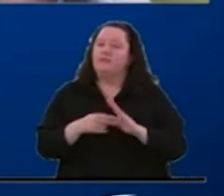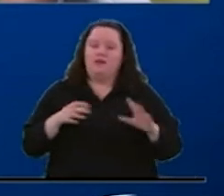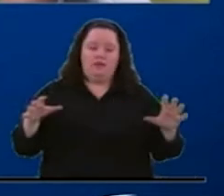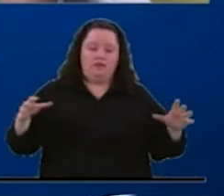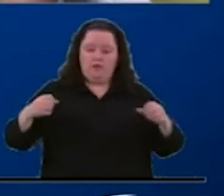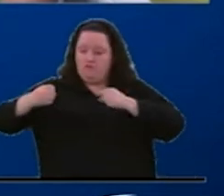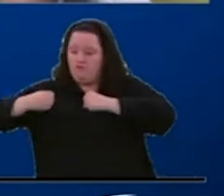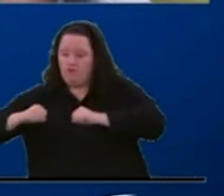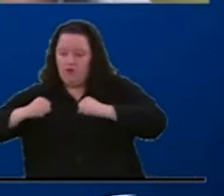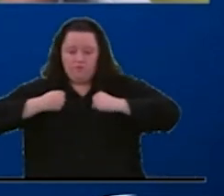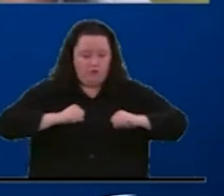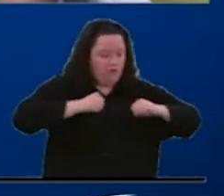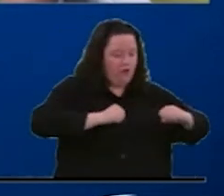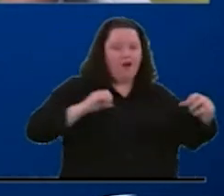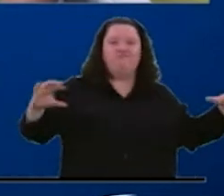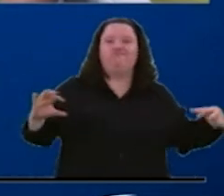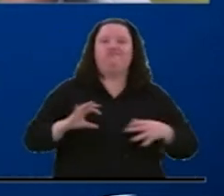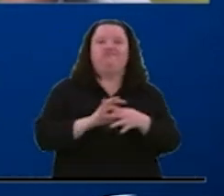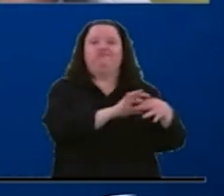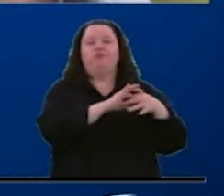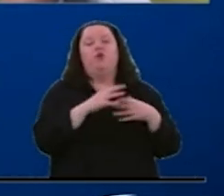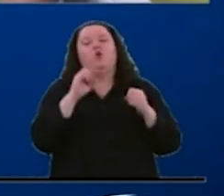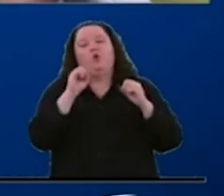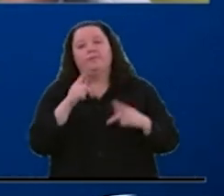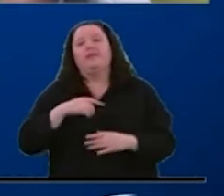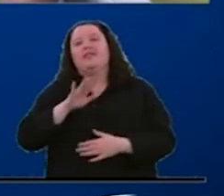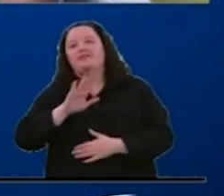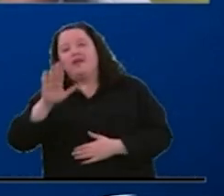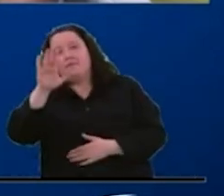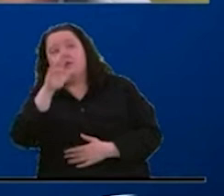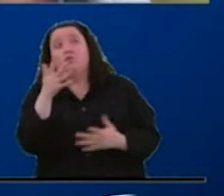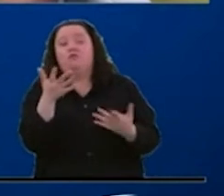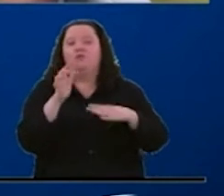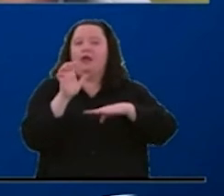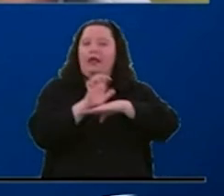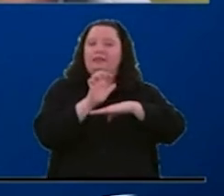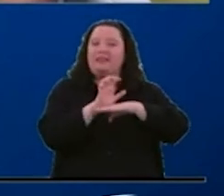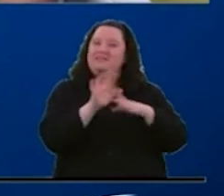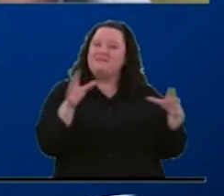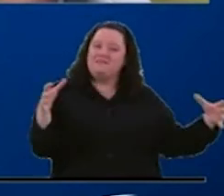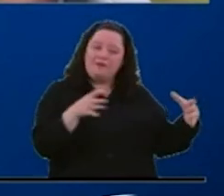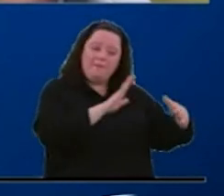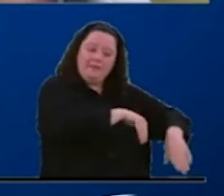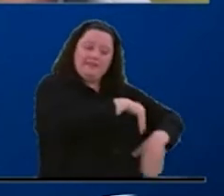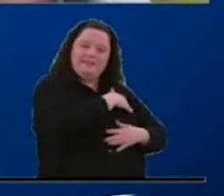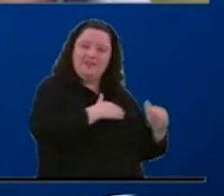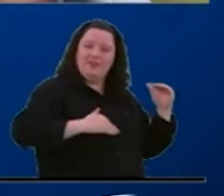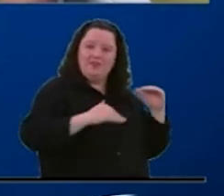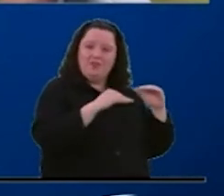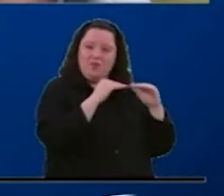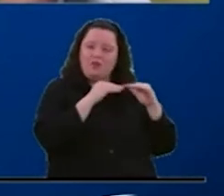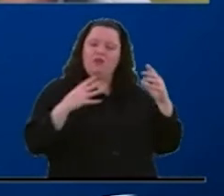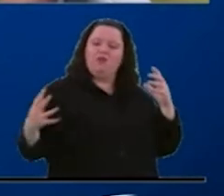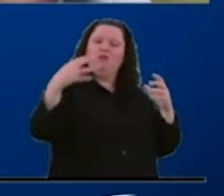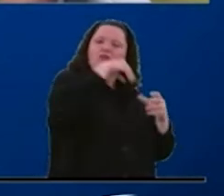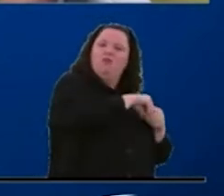esfuerzos, entonces ¿qué otros departamentos o entidades crearían bajo la jurisdicción del Ministerio de